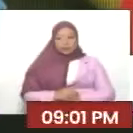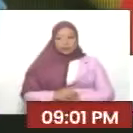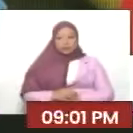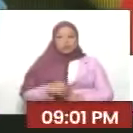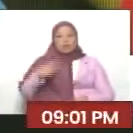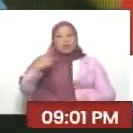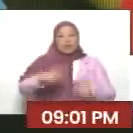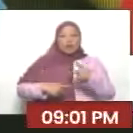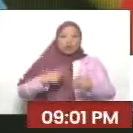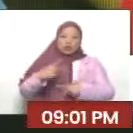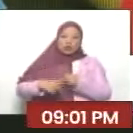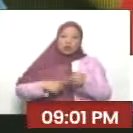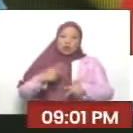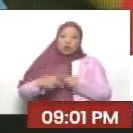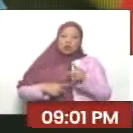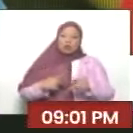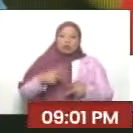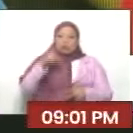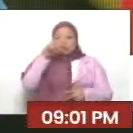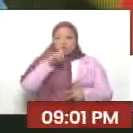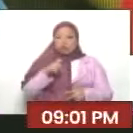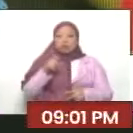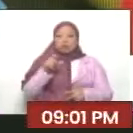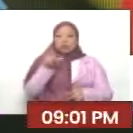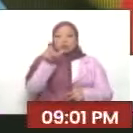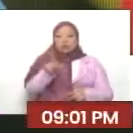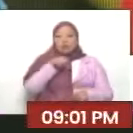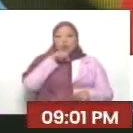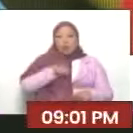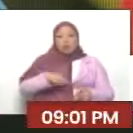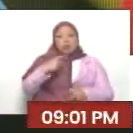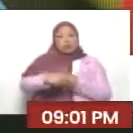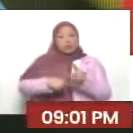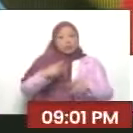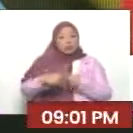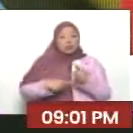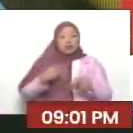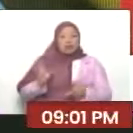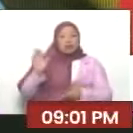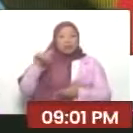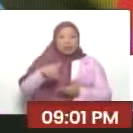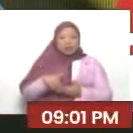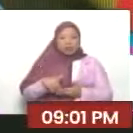La producción en Huellas de la Historia, o la producción en Miranda,